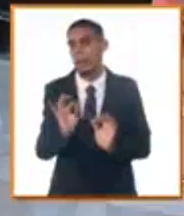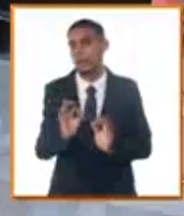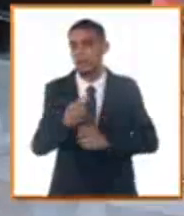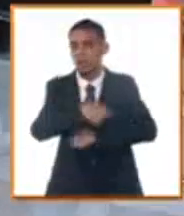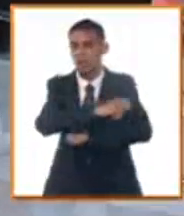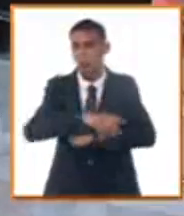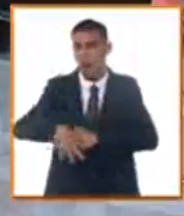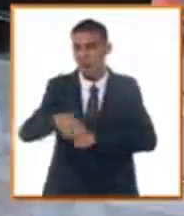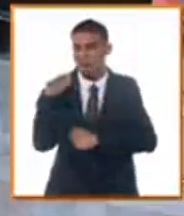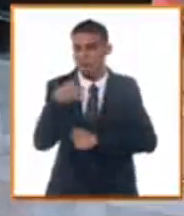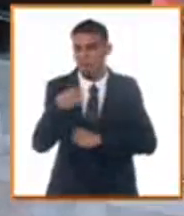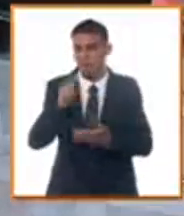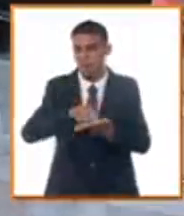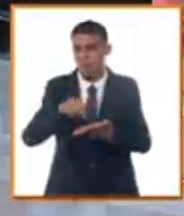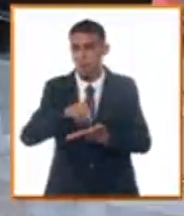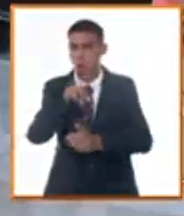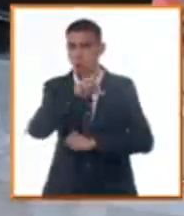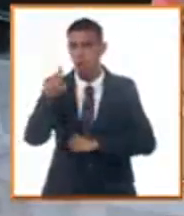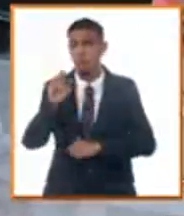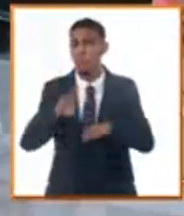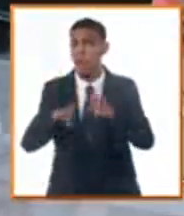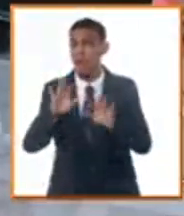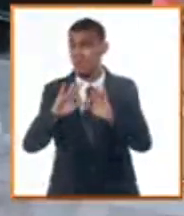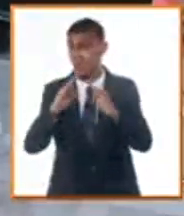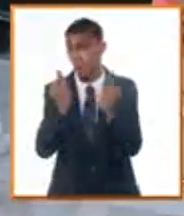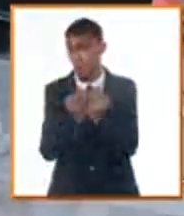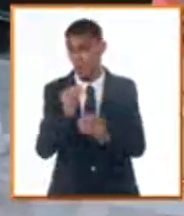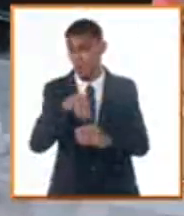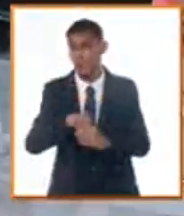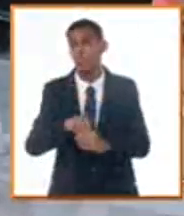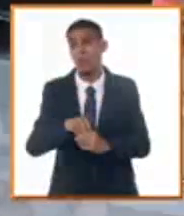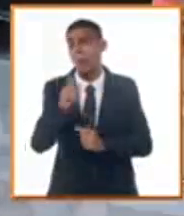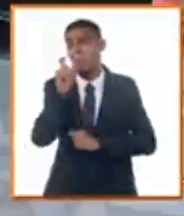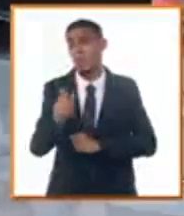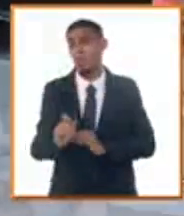bodega, muchas veces en las familias quizás la persona